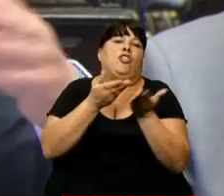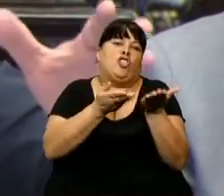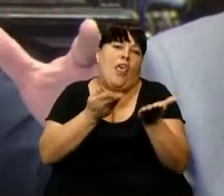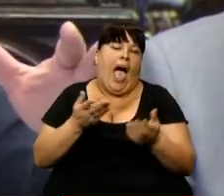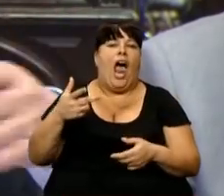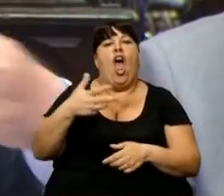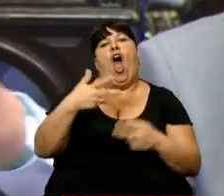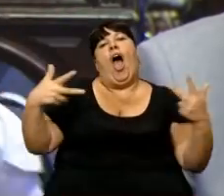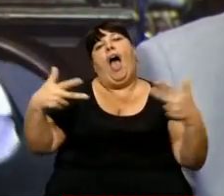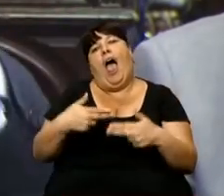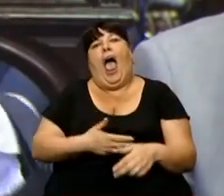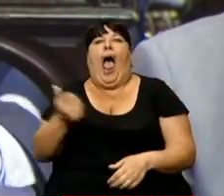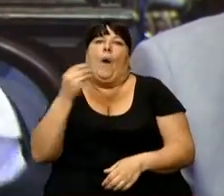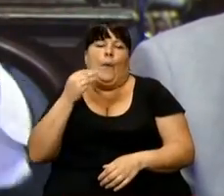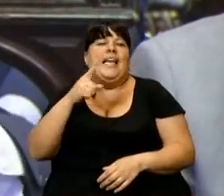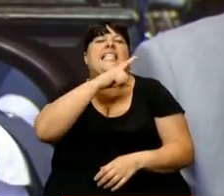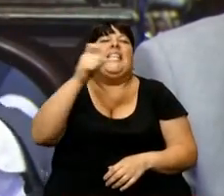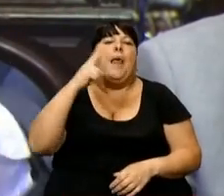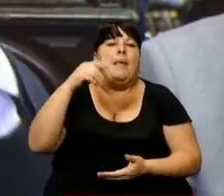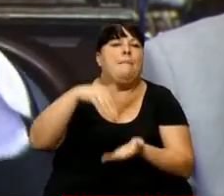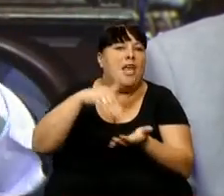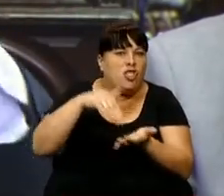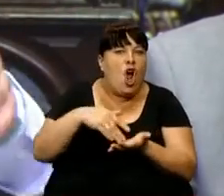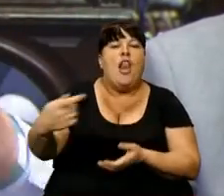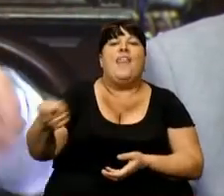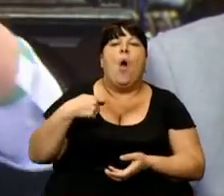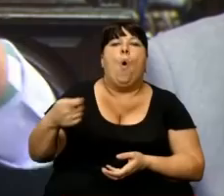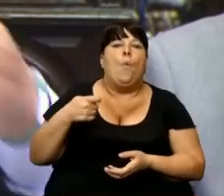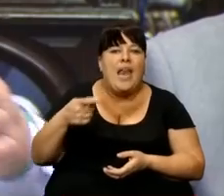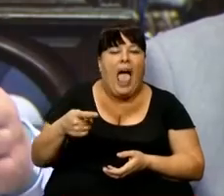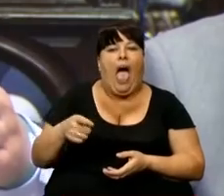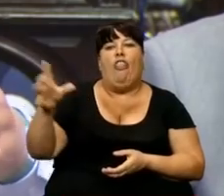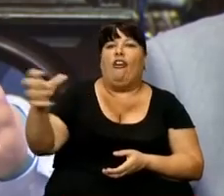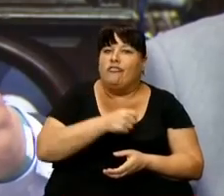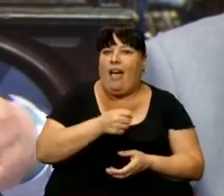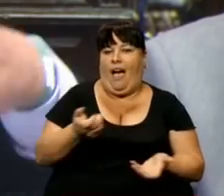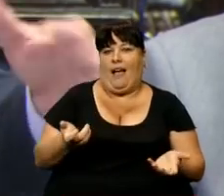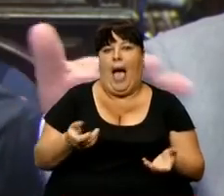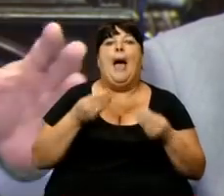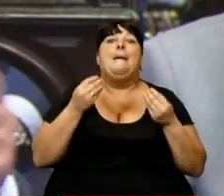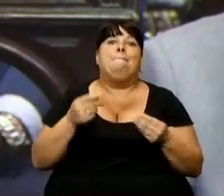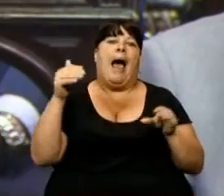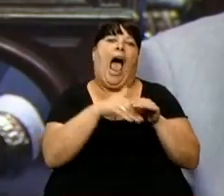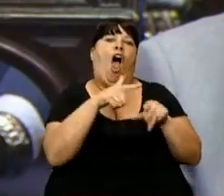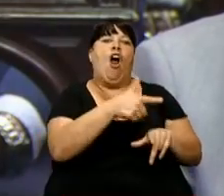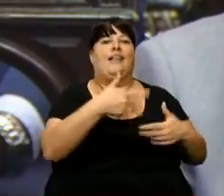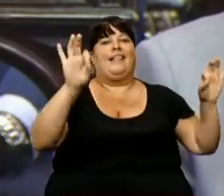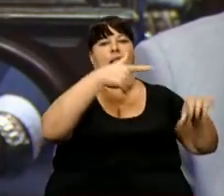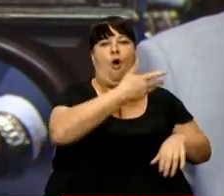solidario, ajuste escondido, como quieran. 100.000 millones los jubiletas le pusieron para que ahorre el